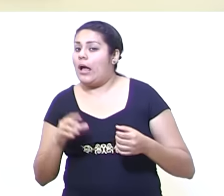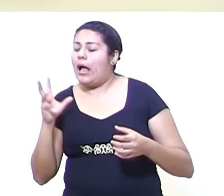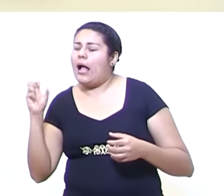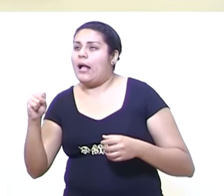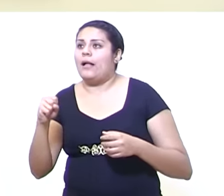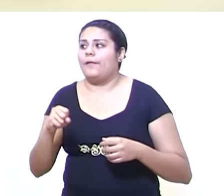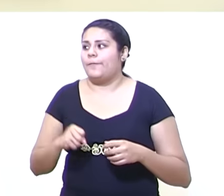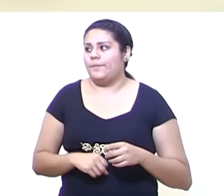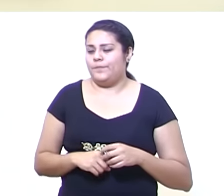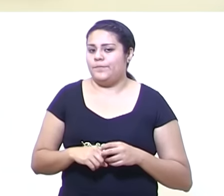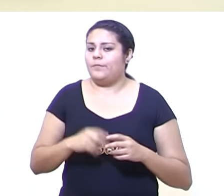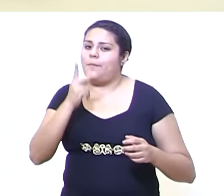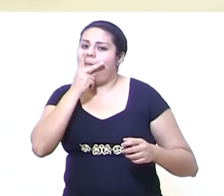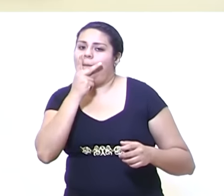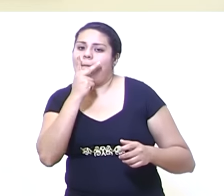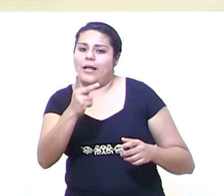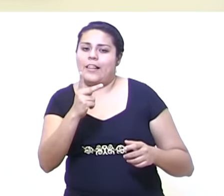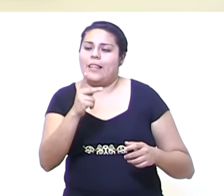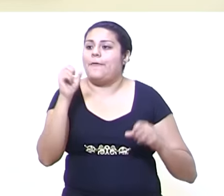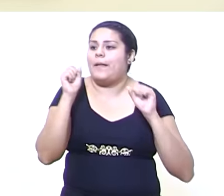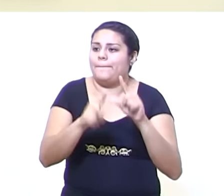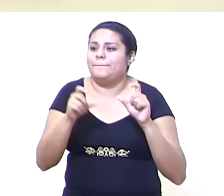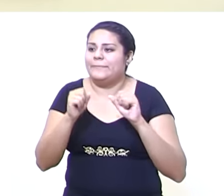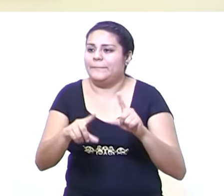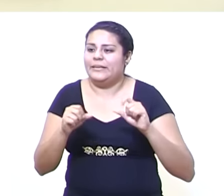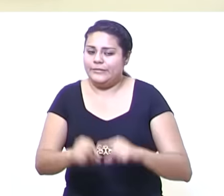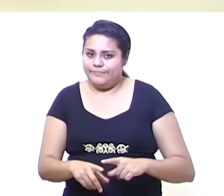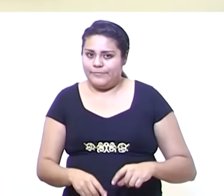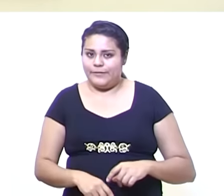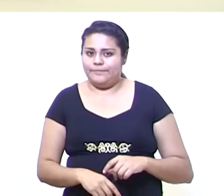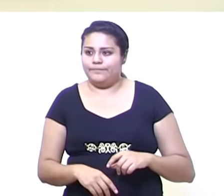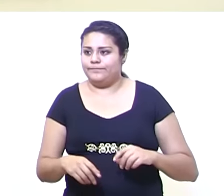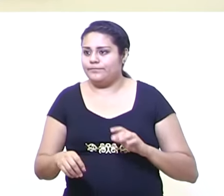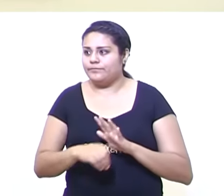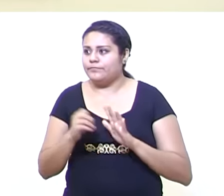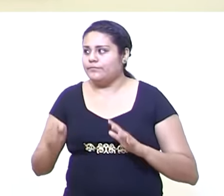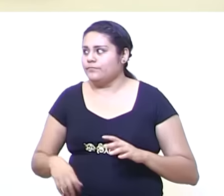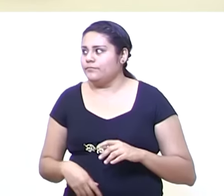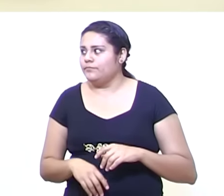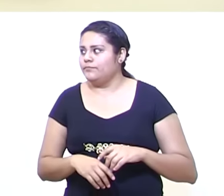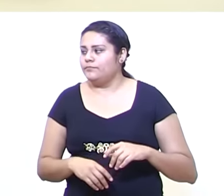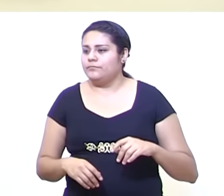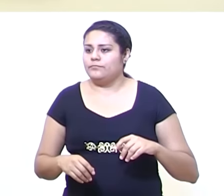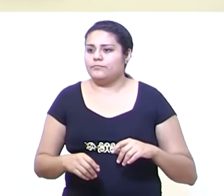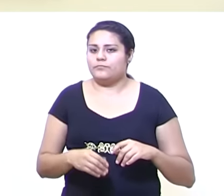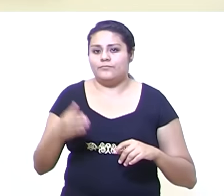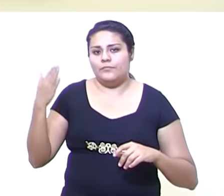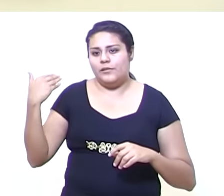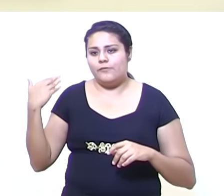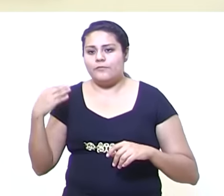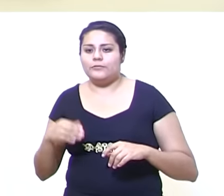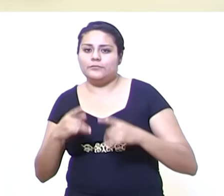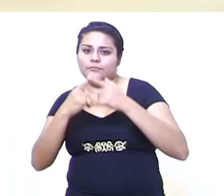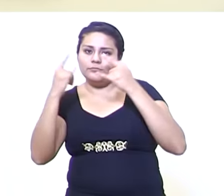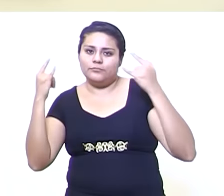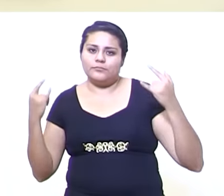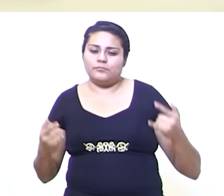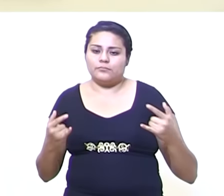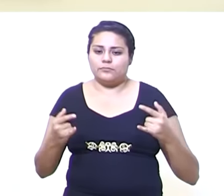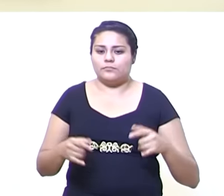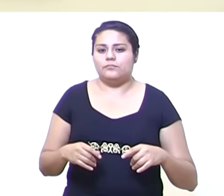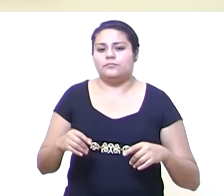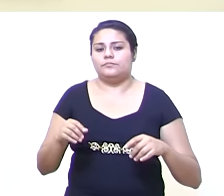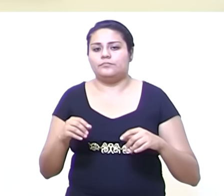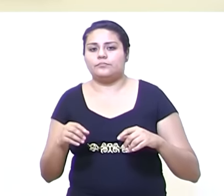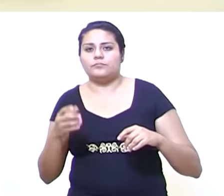En la primera sesión vimos unos cantos y unos juegos. En la segunda vimos el